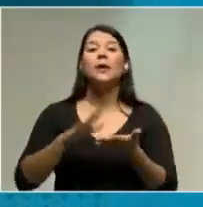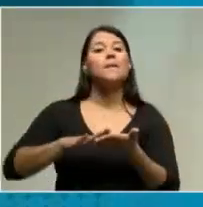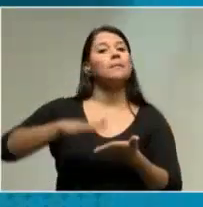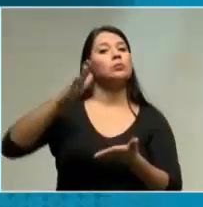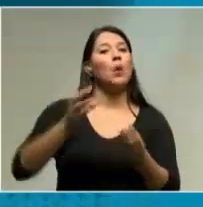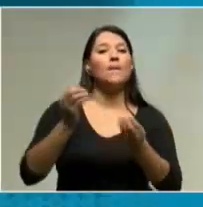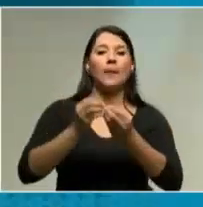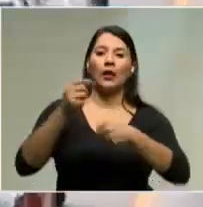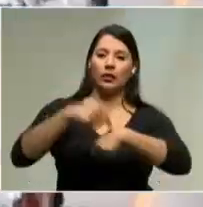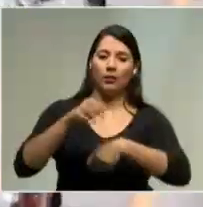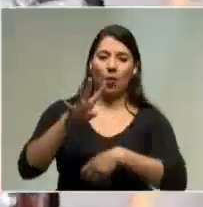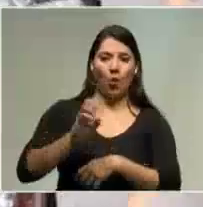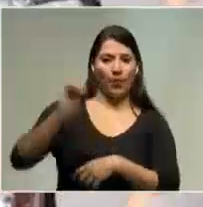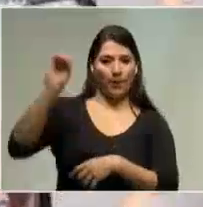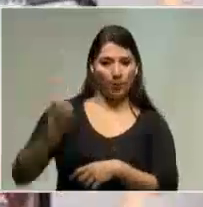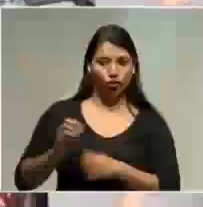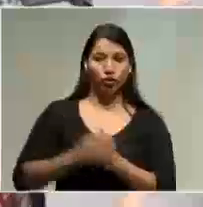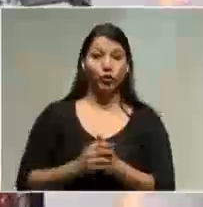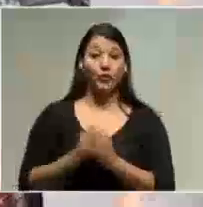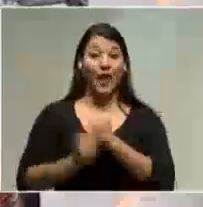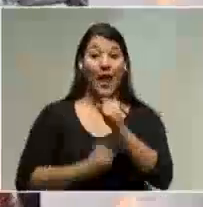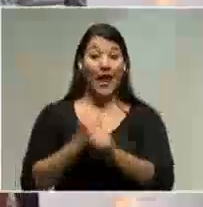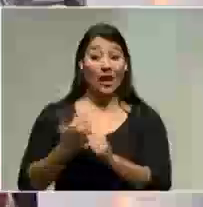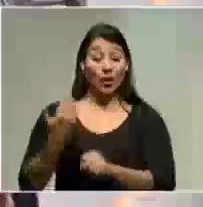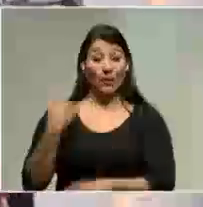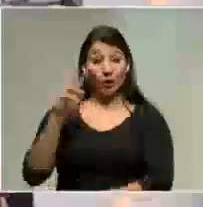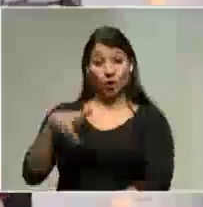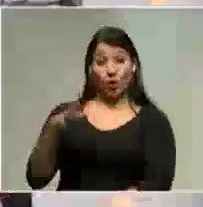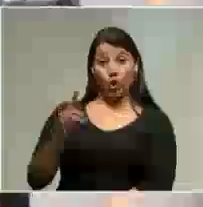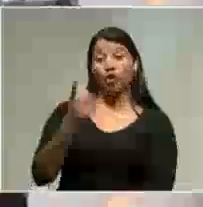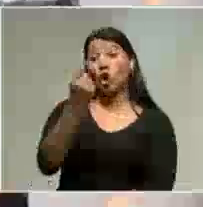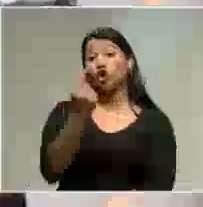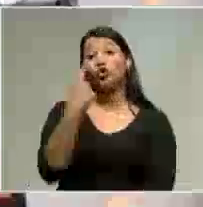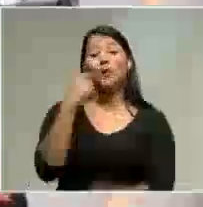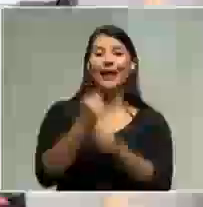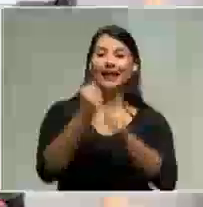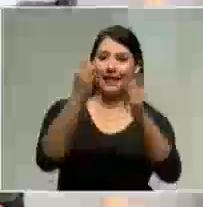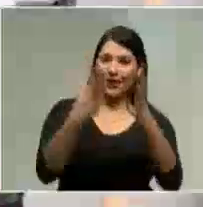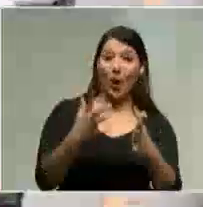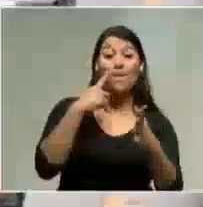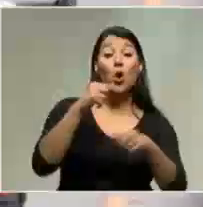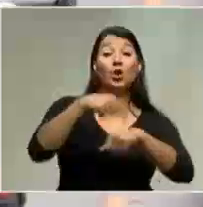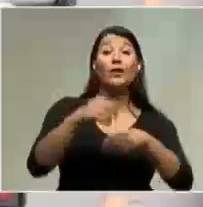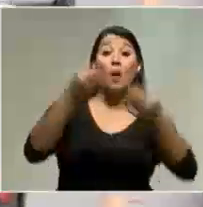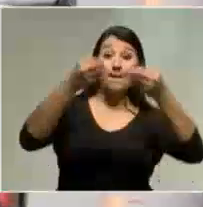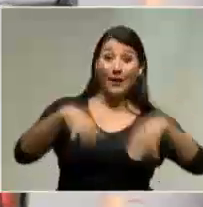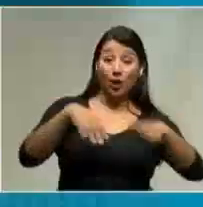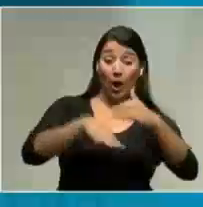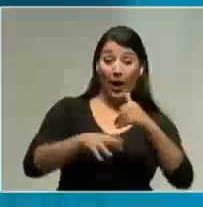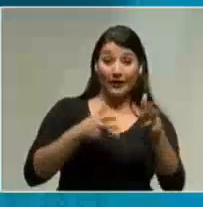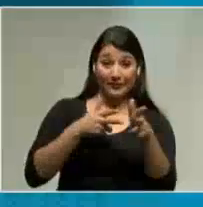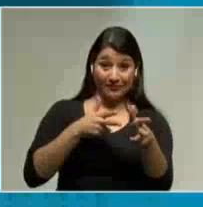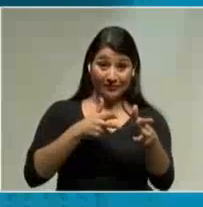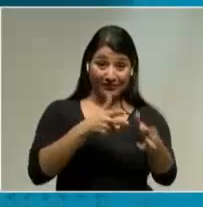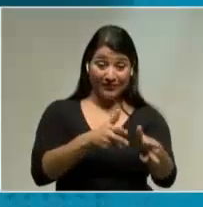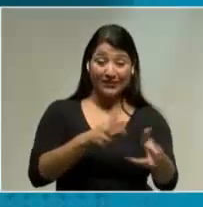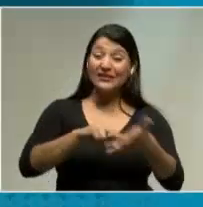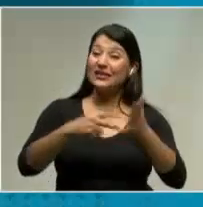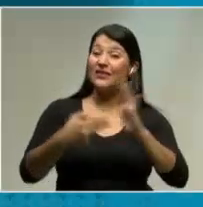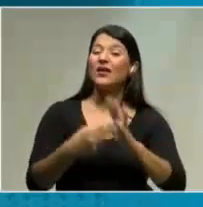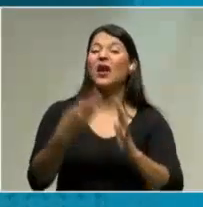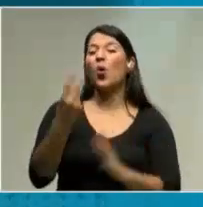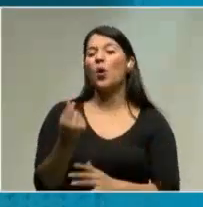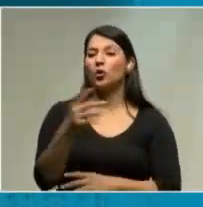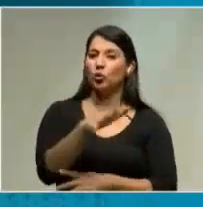al 40%. En 2018, el costo para la población trabajadora por el tiempo perdido en congestionamiento en la GAN representó